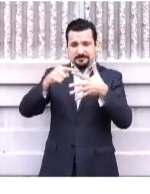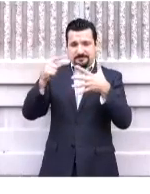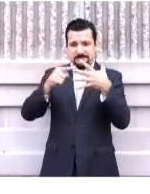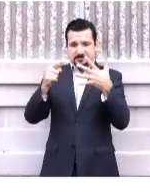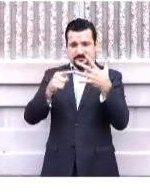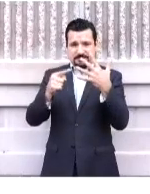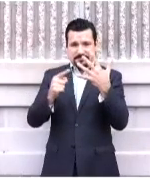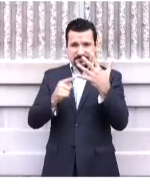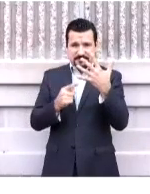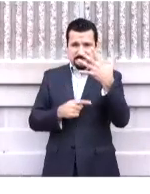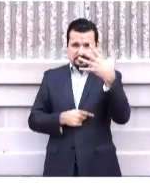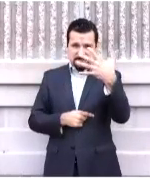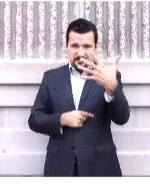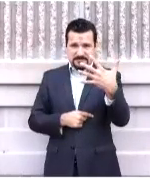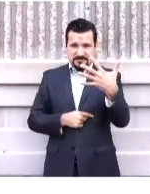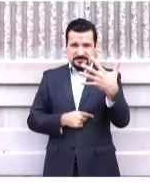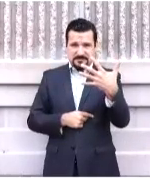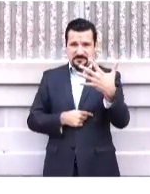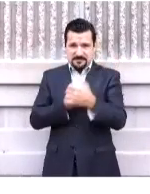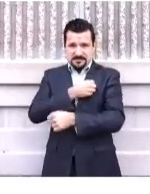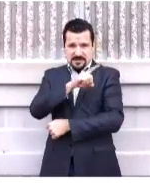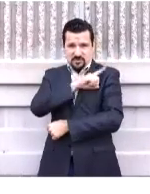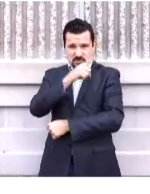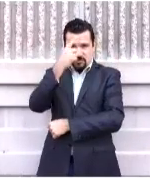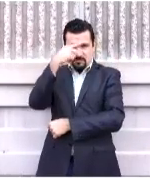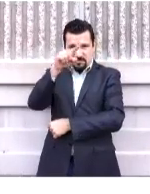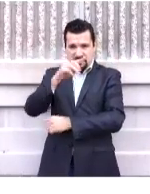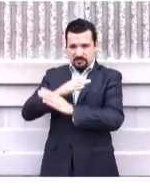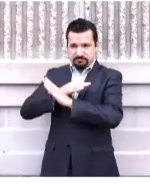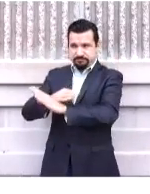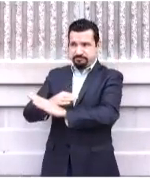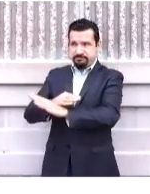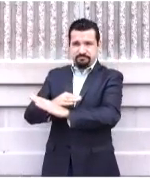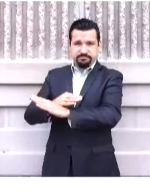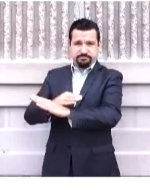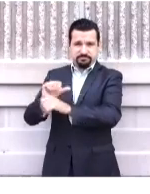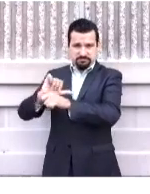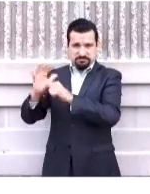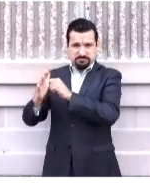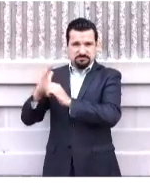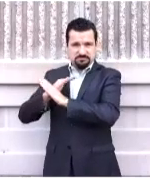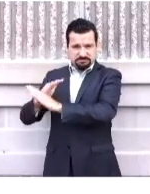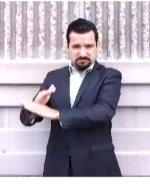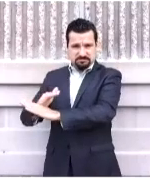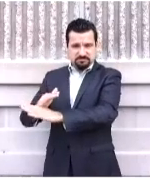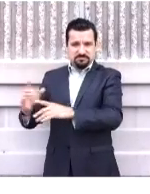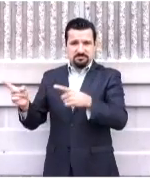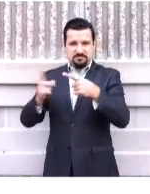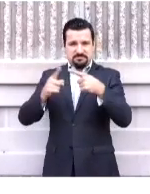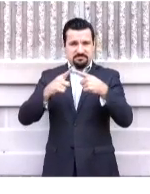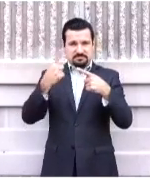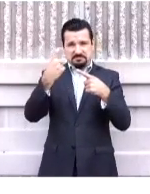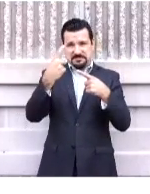salud pública para combatir al coronavirus. Número 1. Es la más